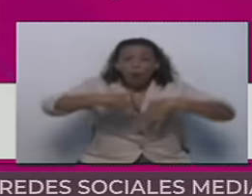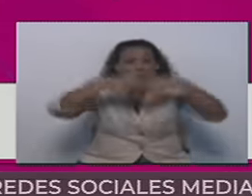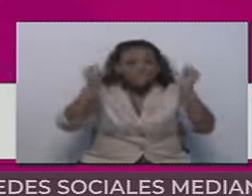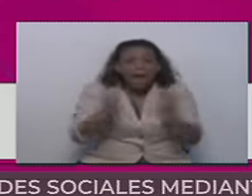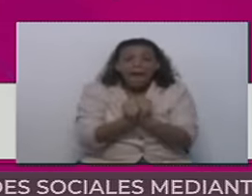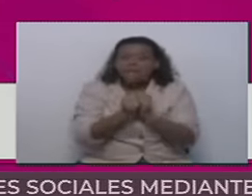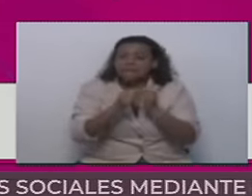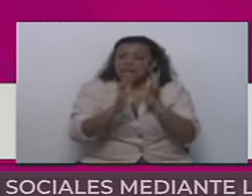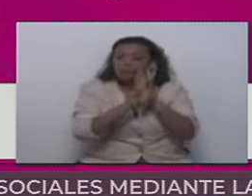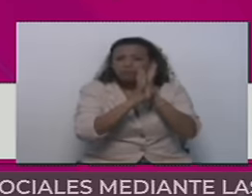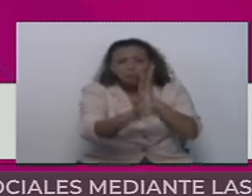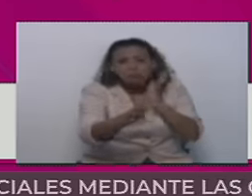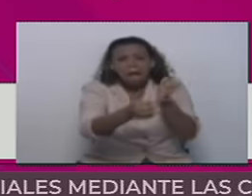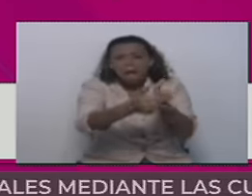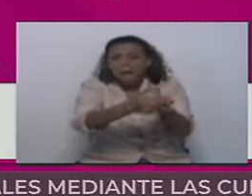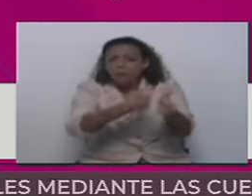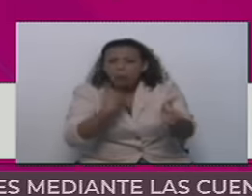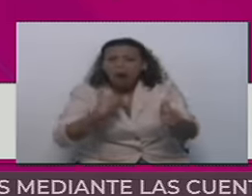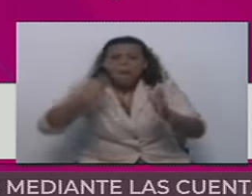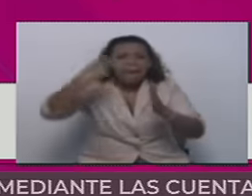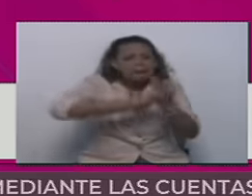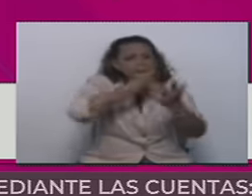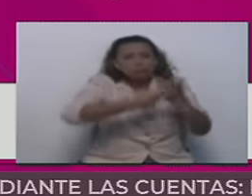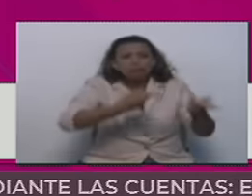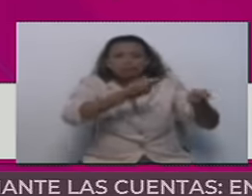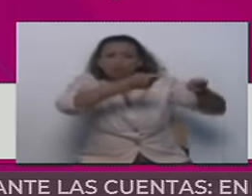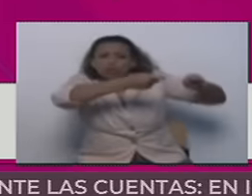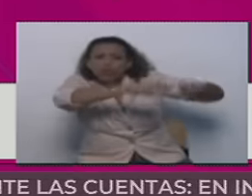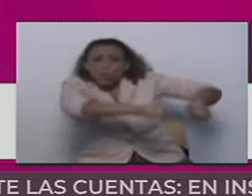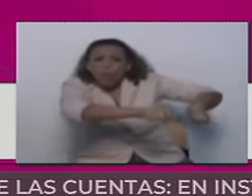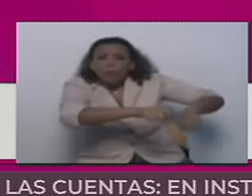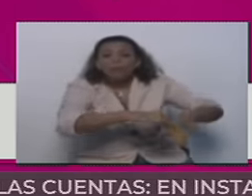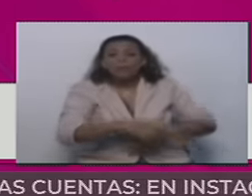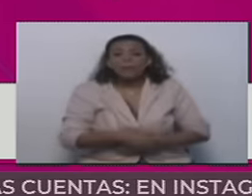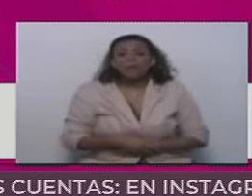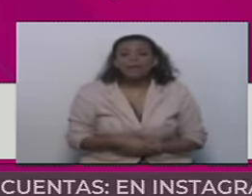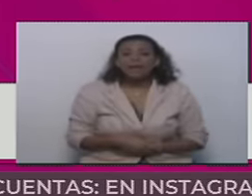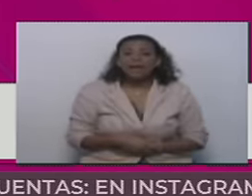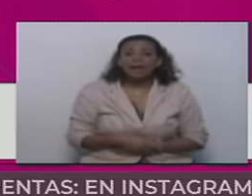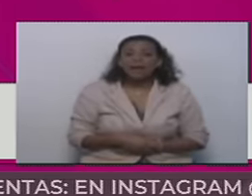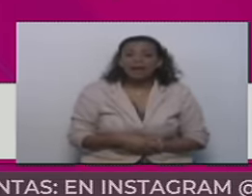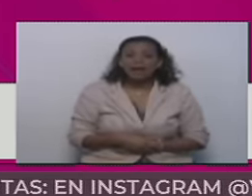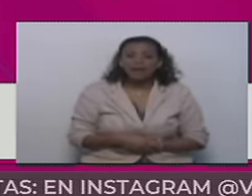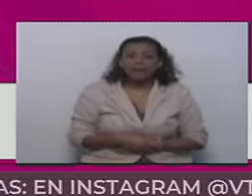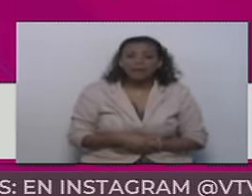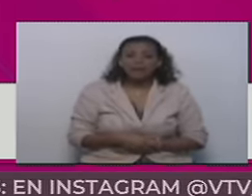económica, las sanciones criminales. Pero este año escolar,